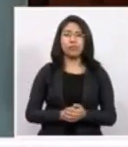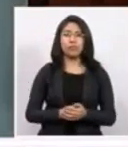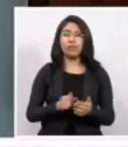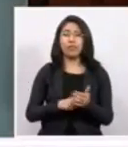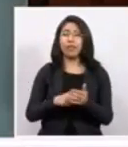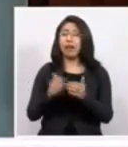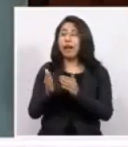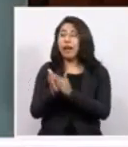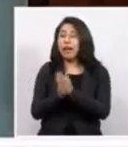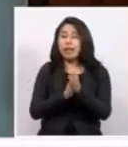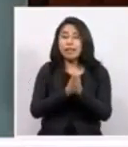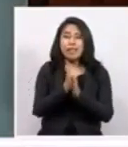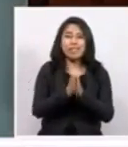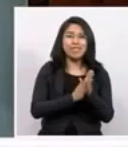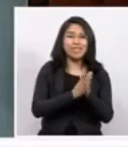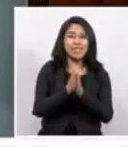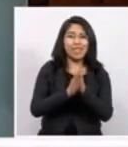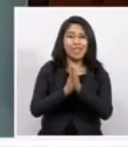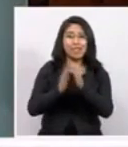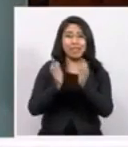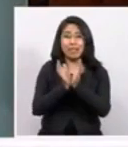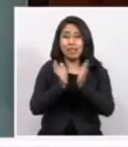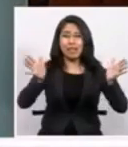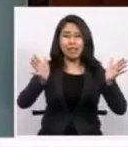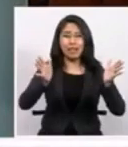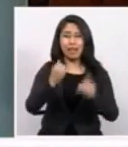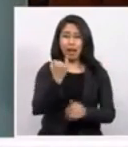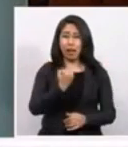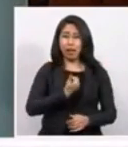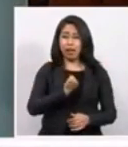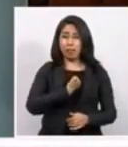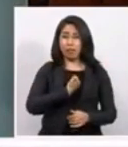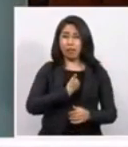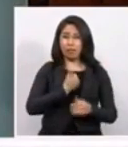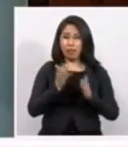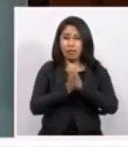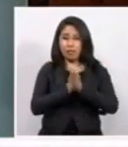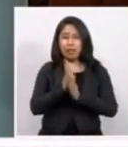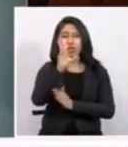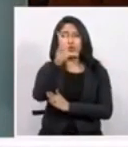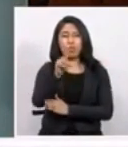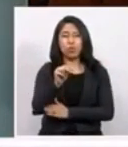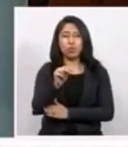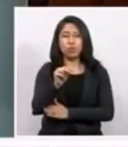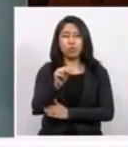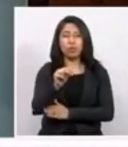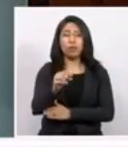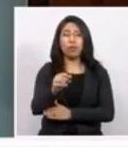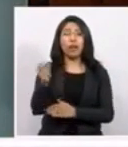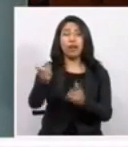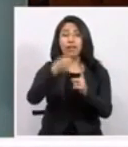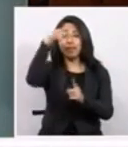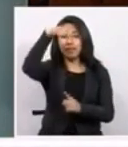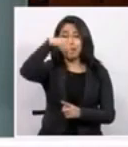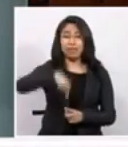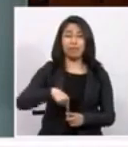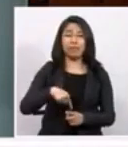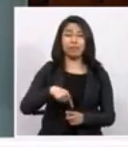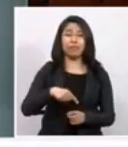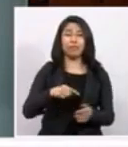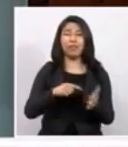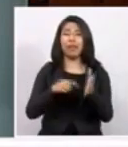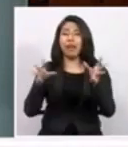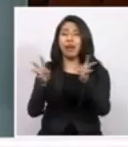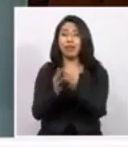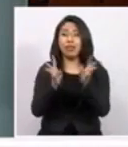intereses colectivos y no a intereses mezquinos individuales. Desde esa tribuna, en la que se concentra